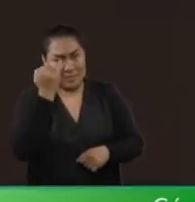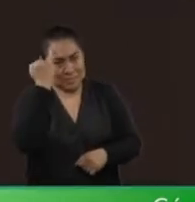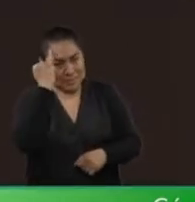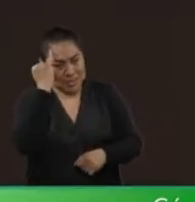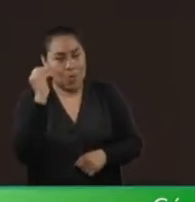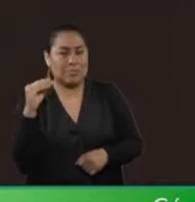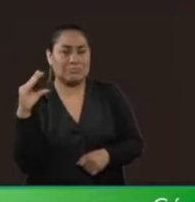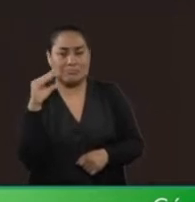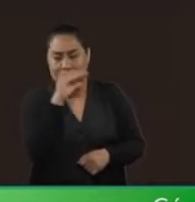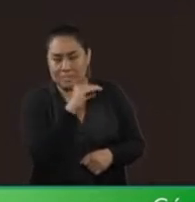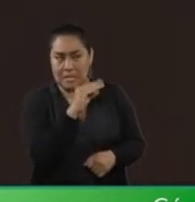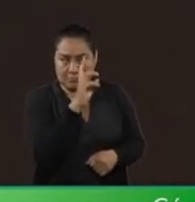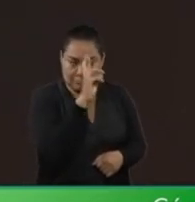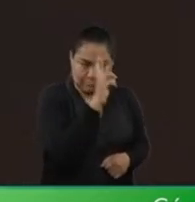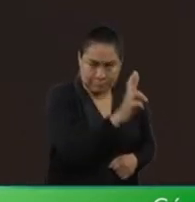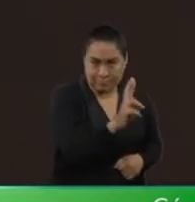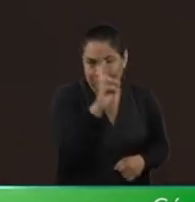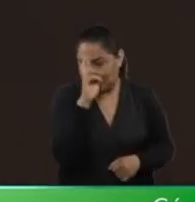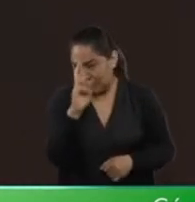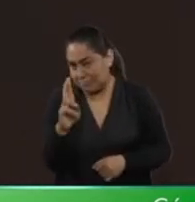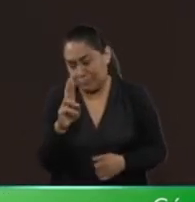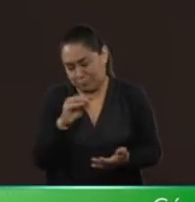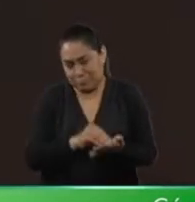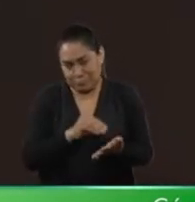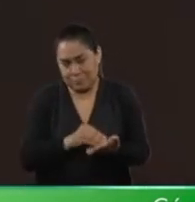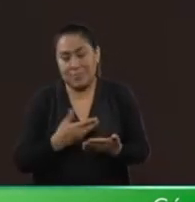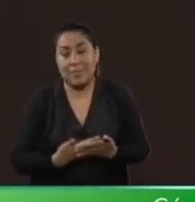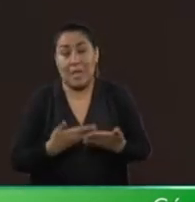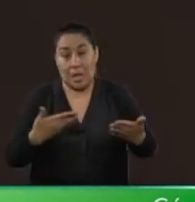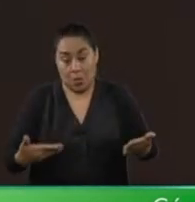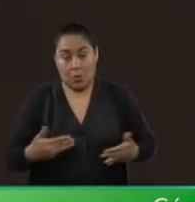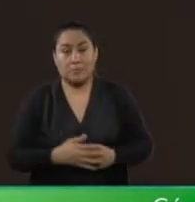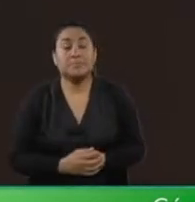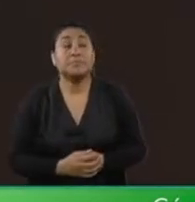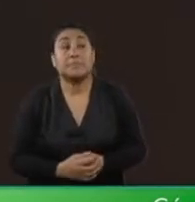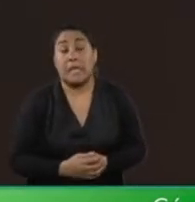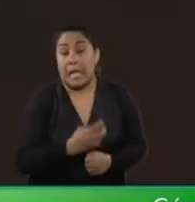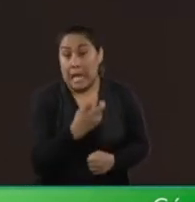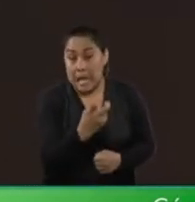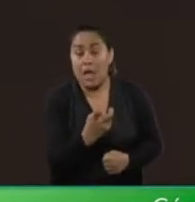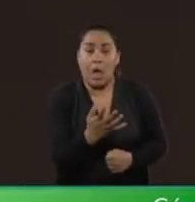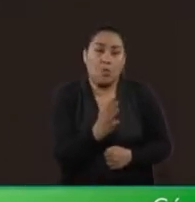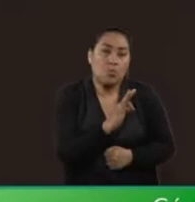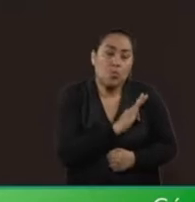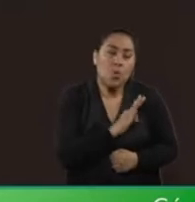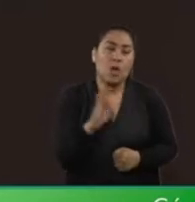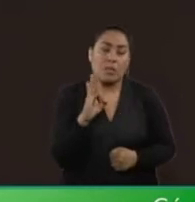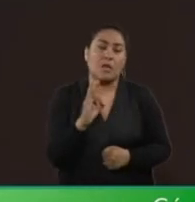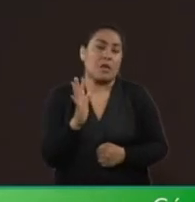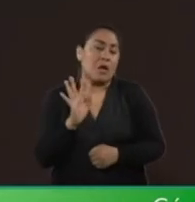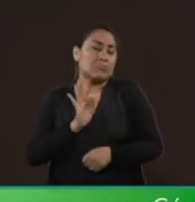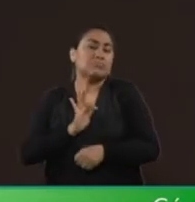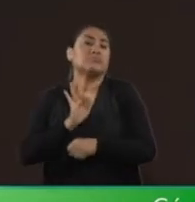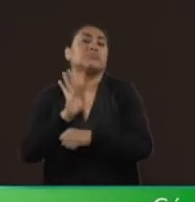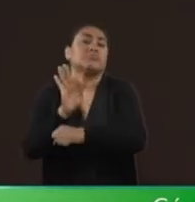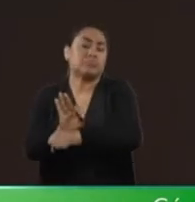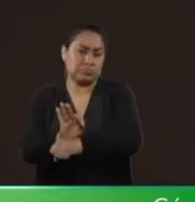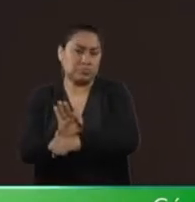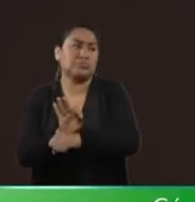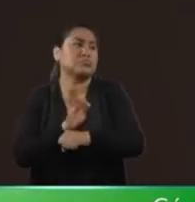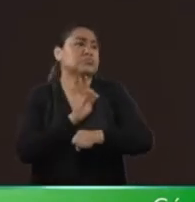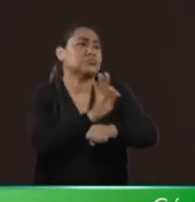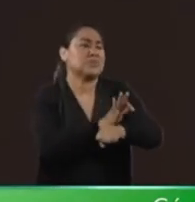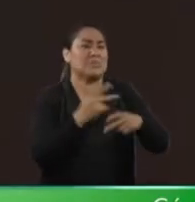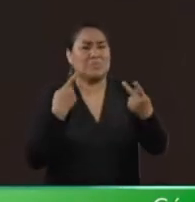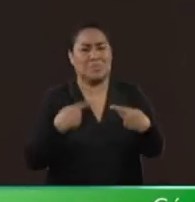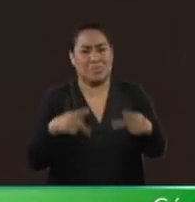afrodescendientes en el presente. Con ello se podrá brindar la justicia a miles de